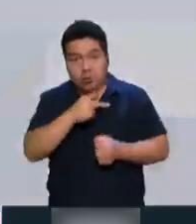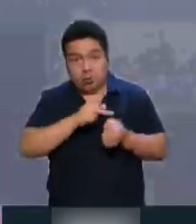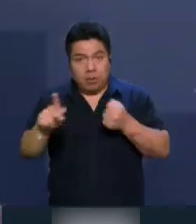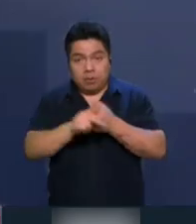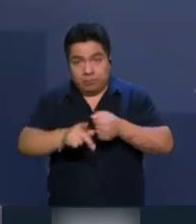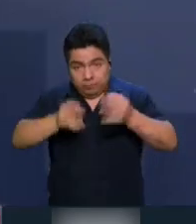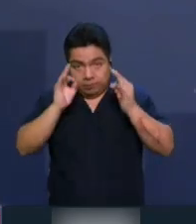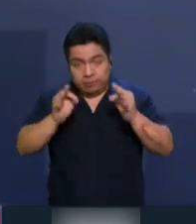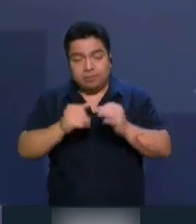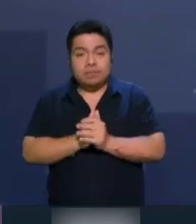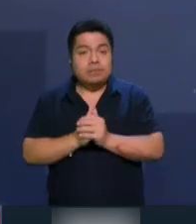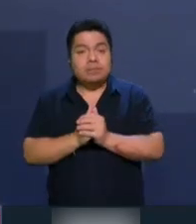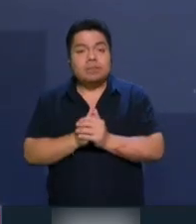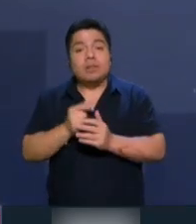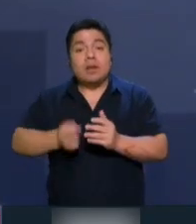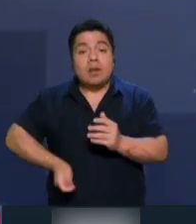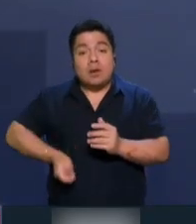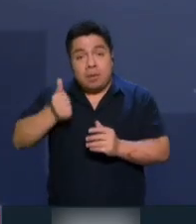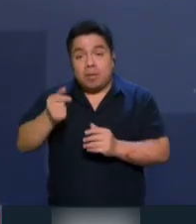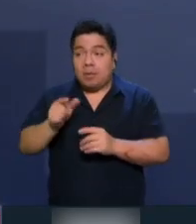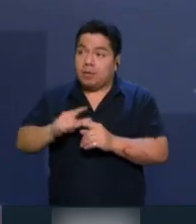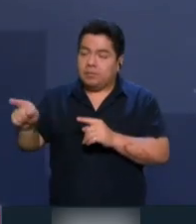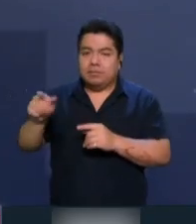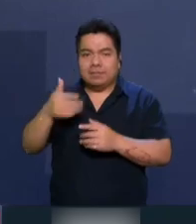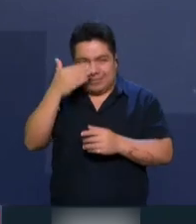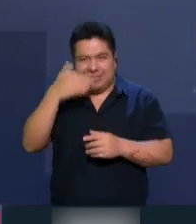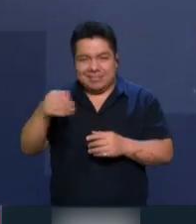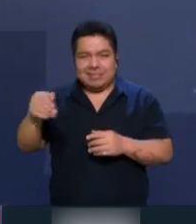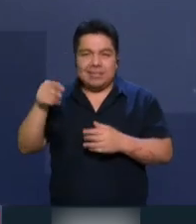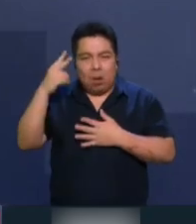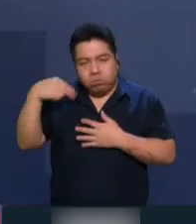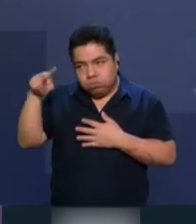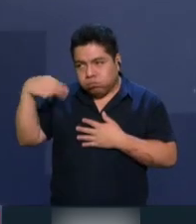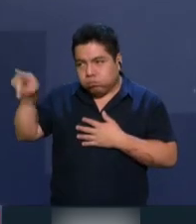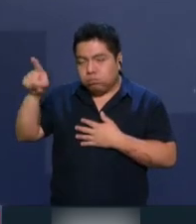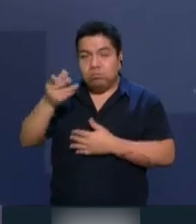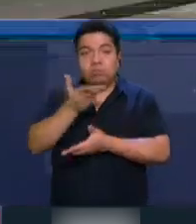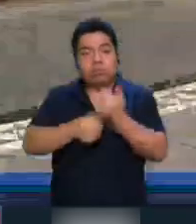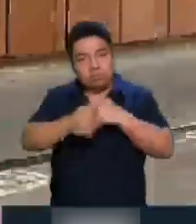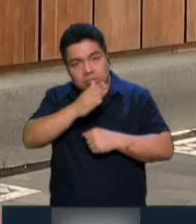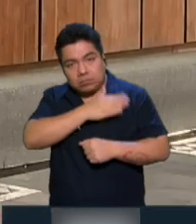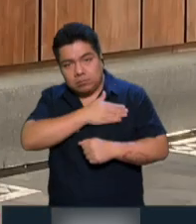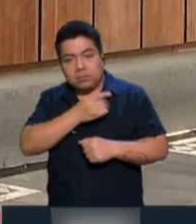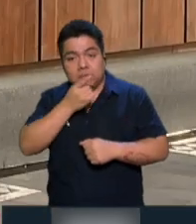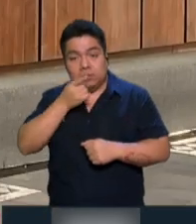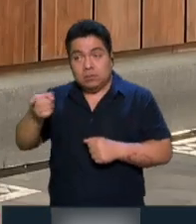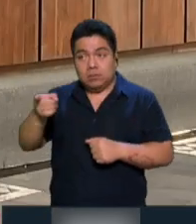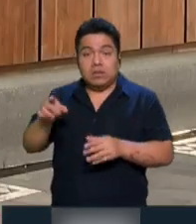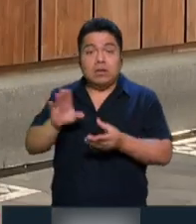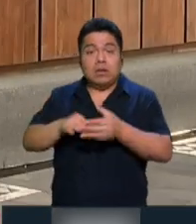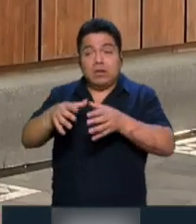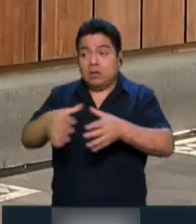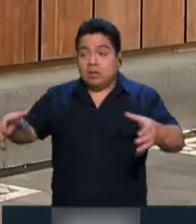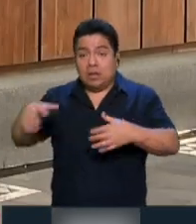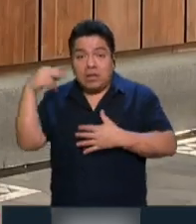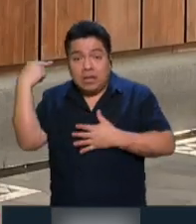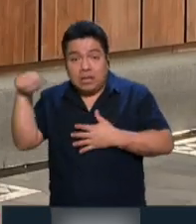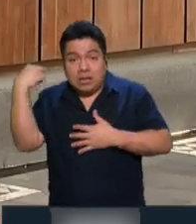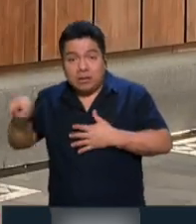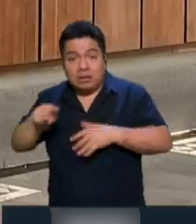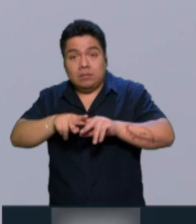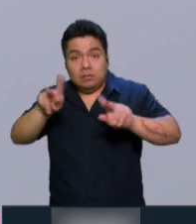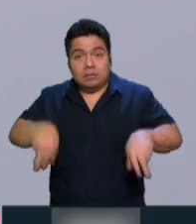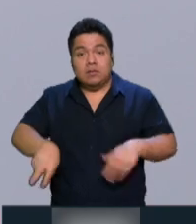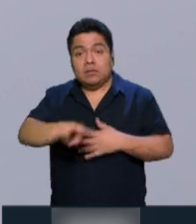países. Y en su primera gira oficial como presidenta de México, la doctora Claudia Sheinbaum conmemoró en la Macroplaza de Veracruz los